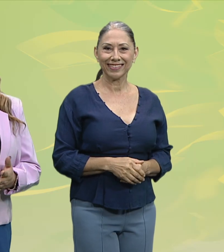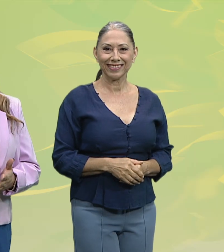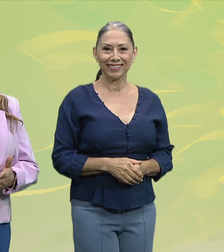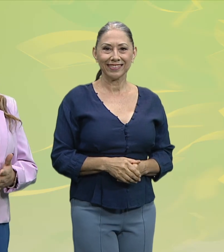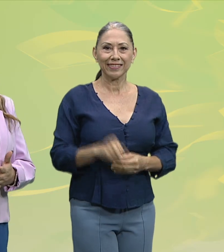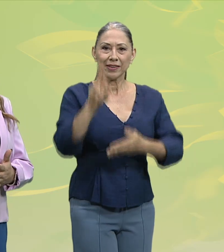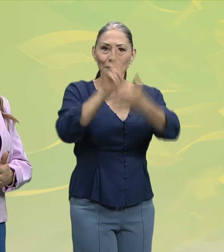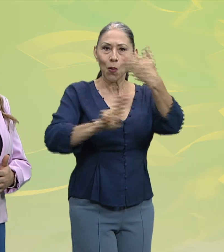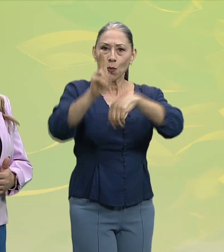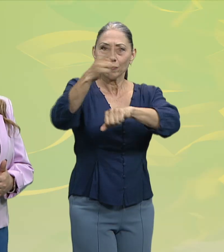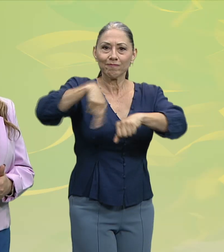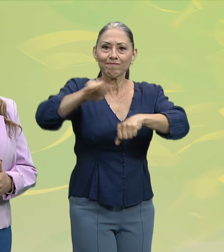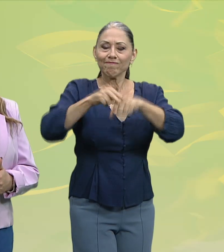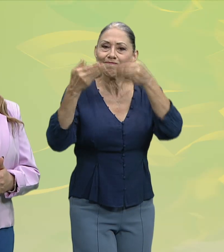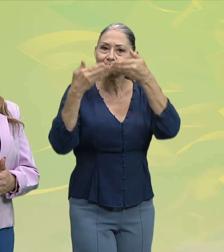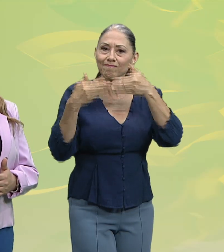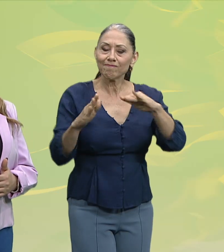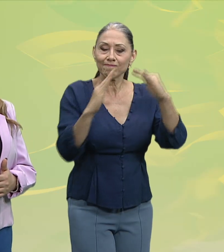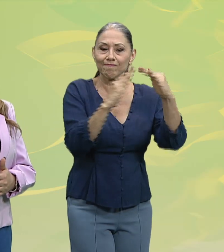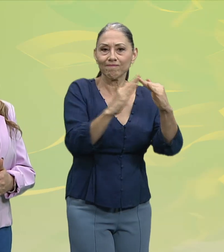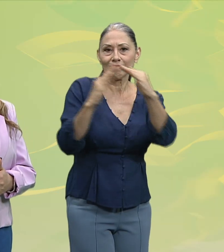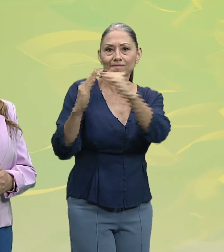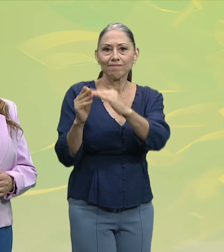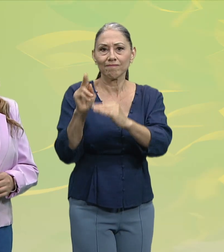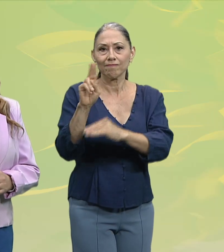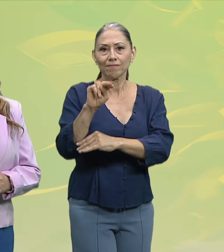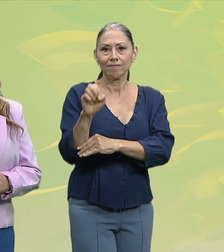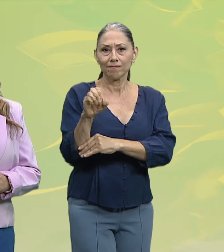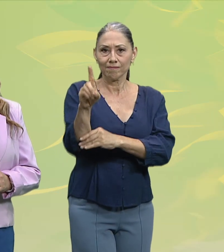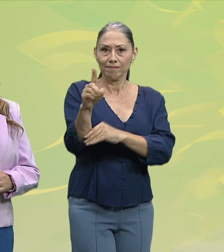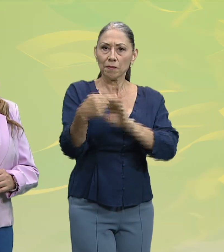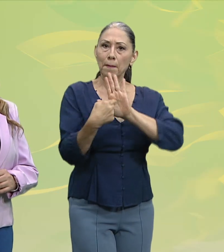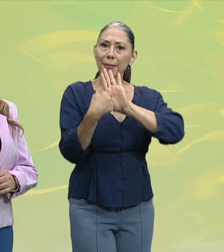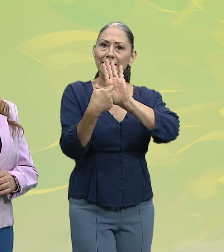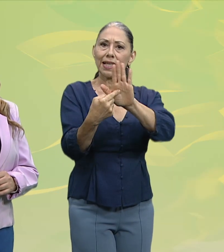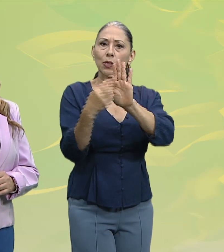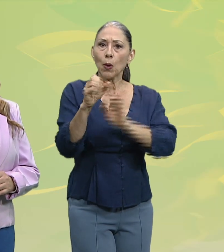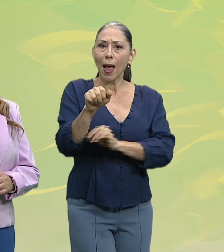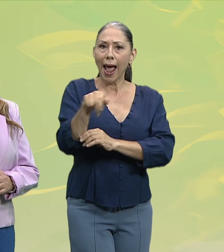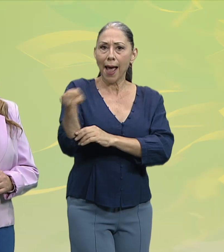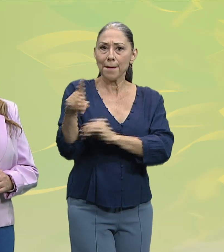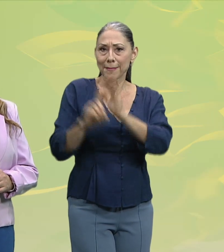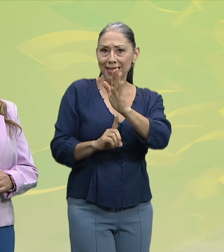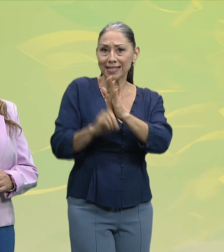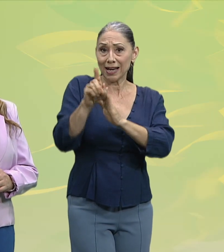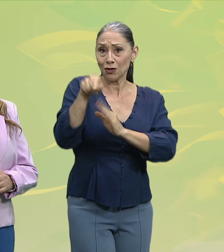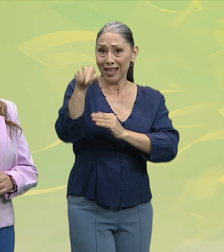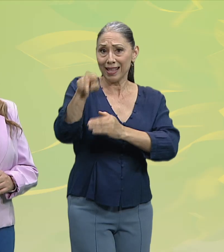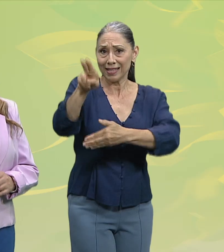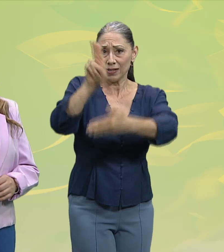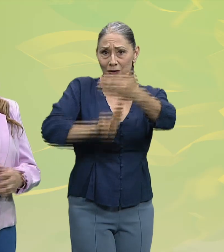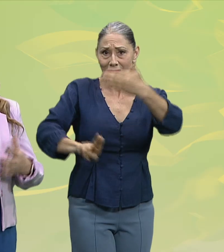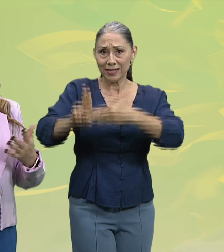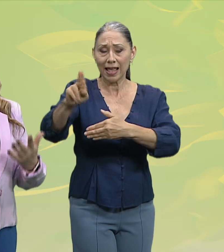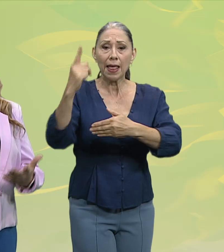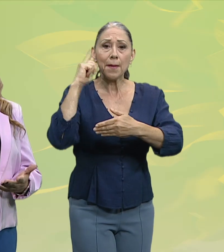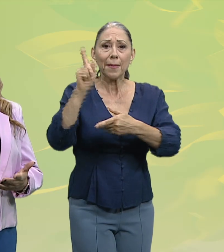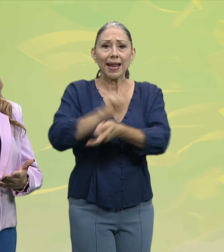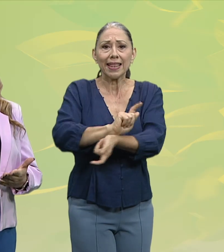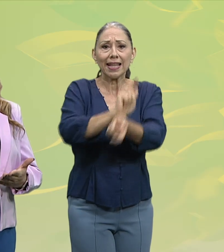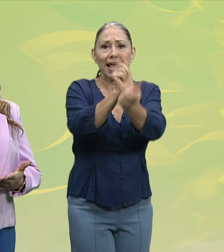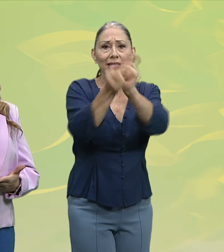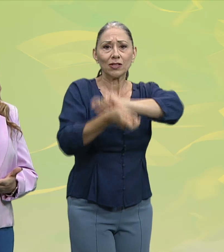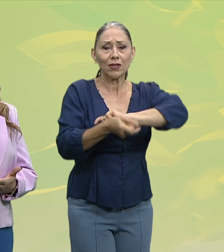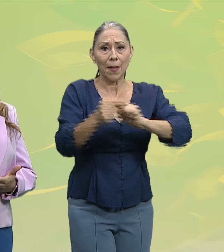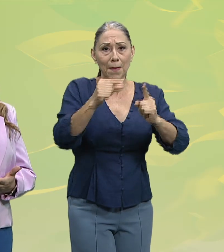La Universidad Nacional Abierta y a Distancia, UNAT, presentó una aplicación desarrollada en esta casa de estudio para la